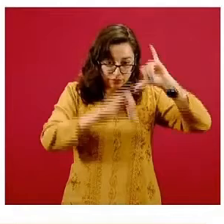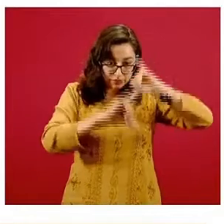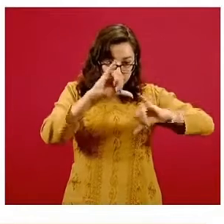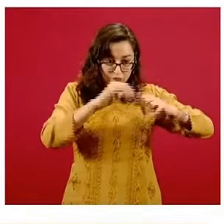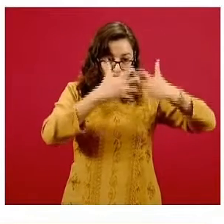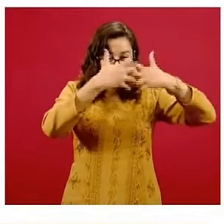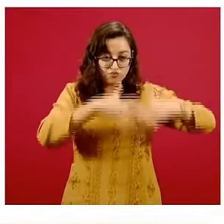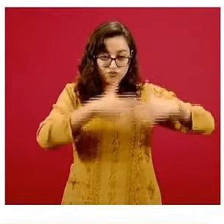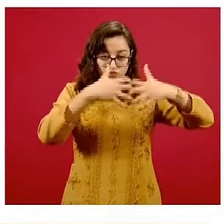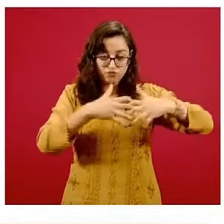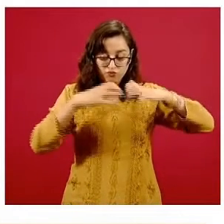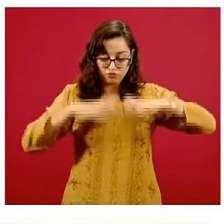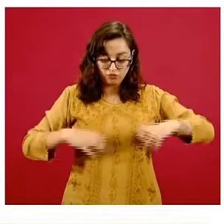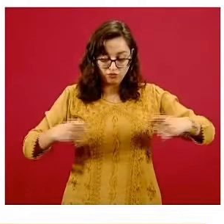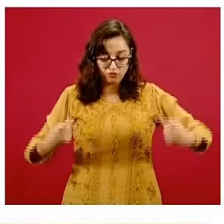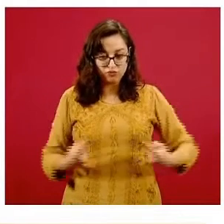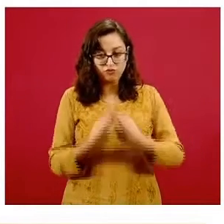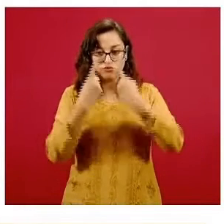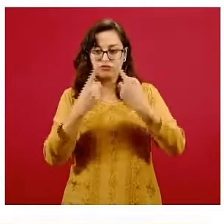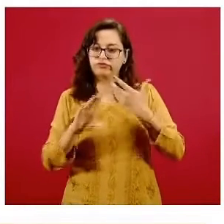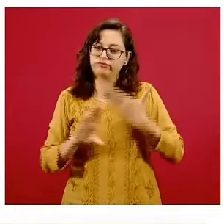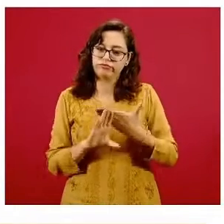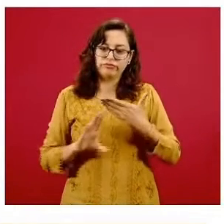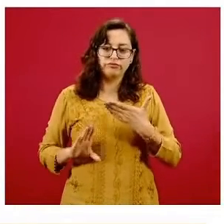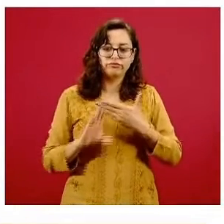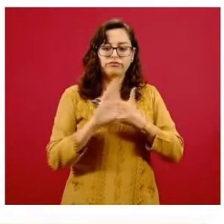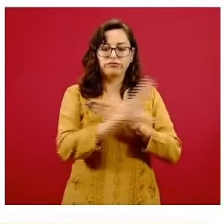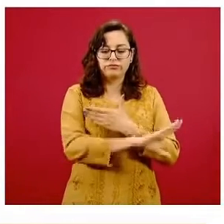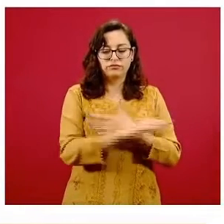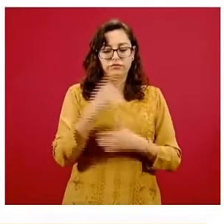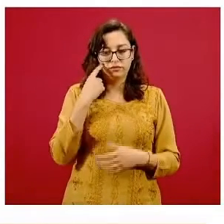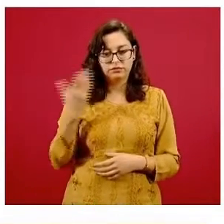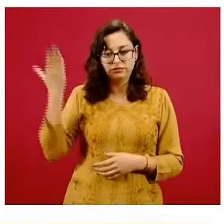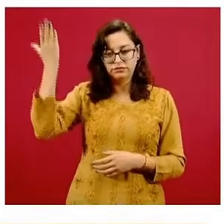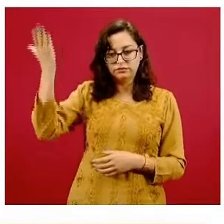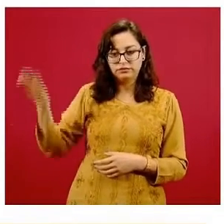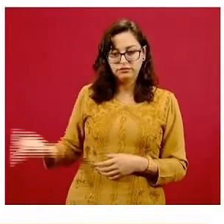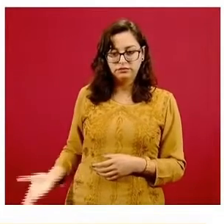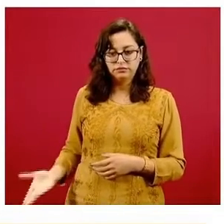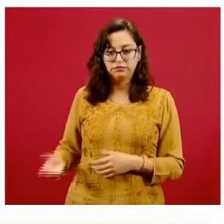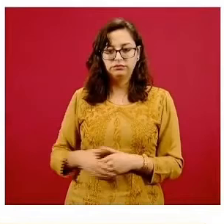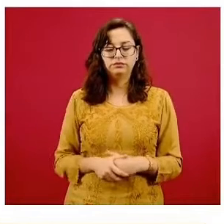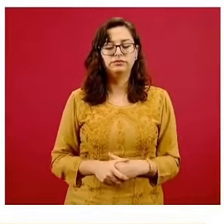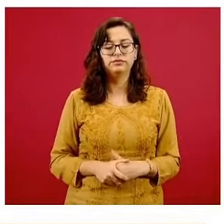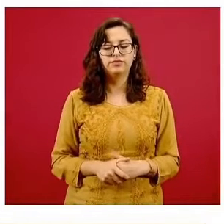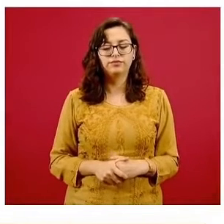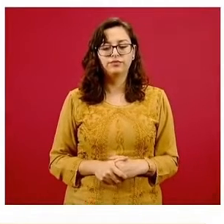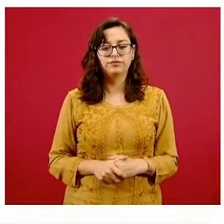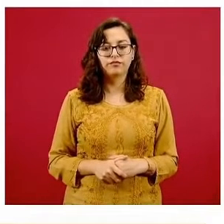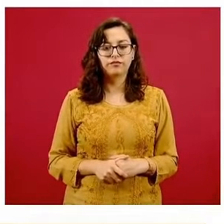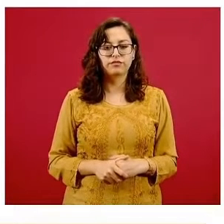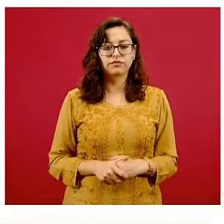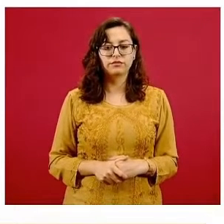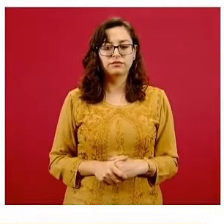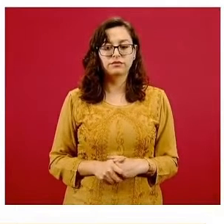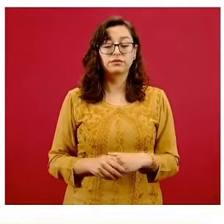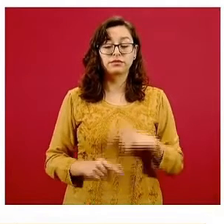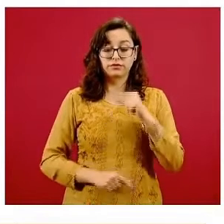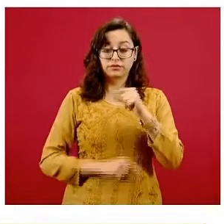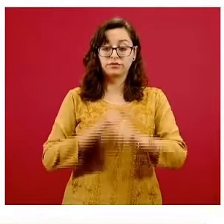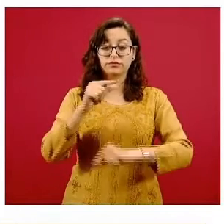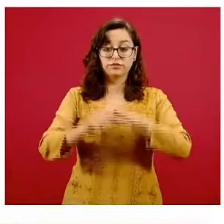agroquímicos nocivos como el glifosato y los organismos genéticamente modificados, hacia una